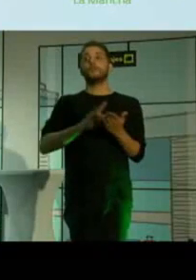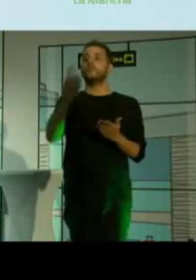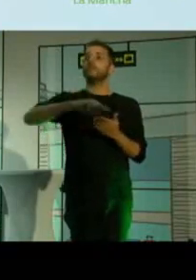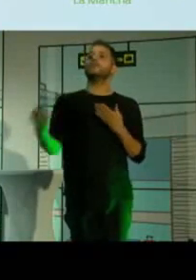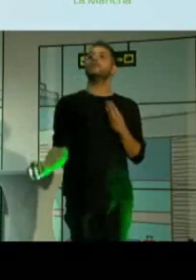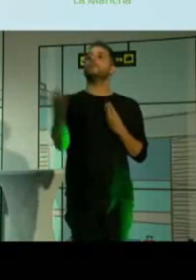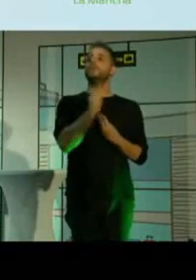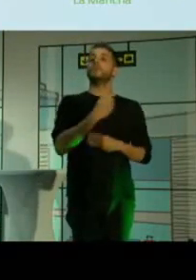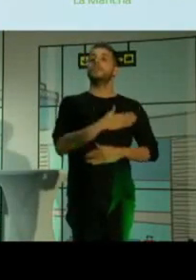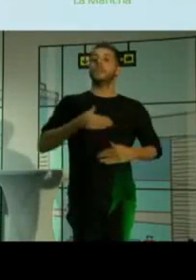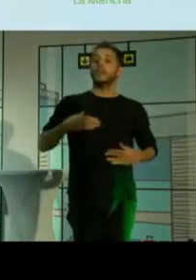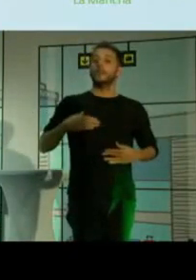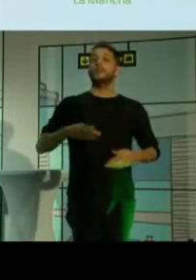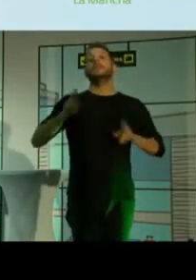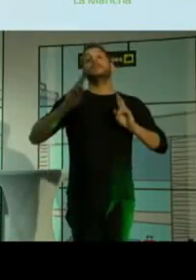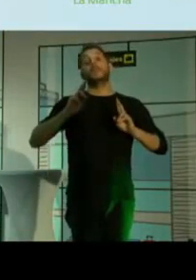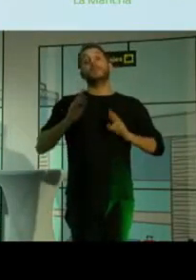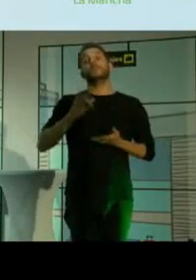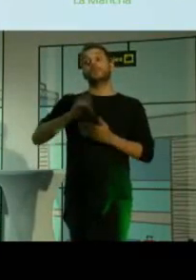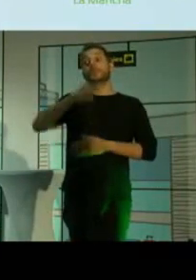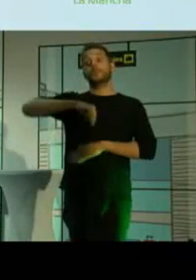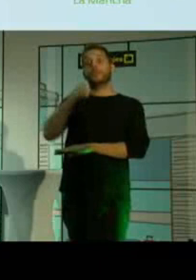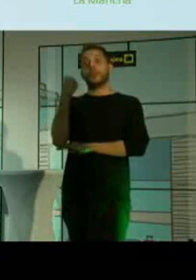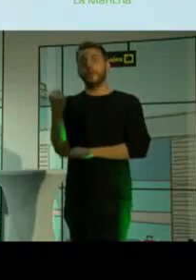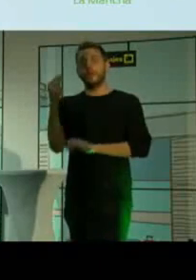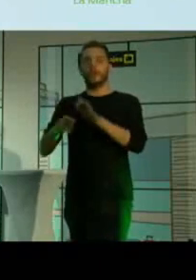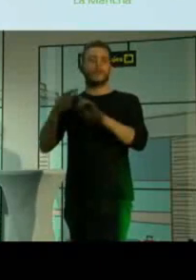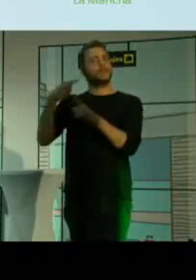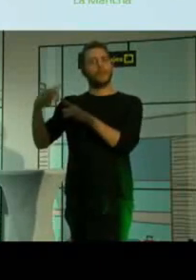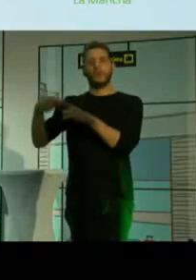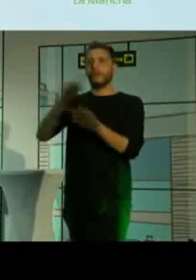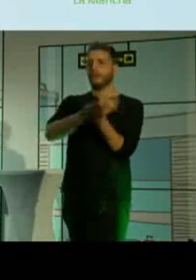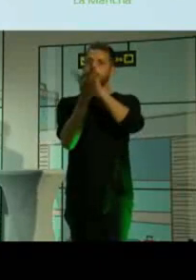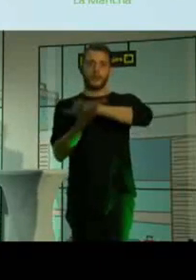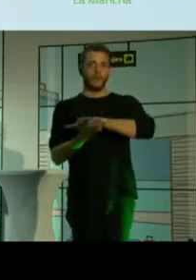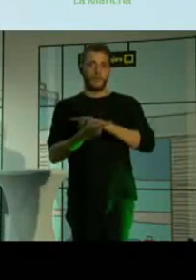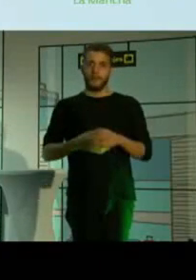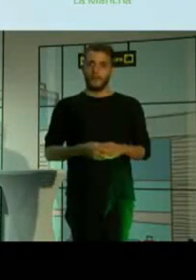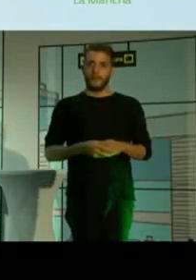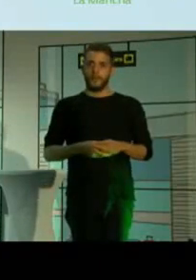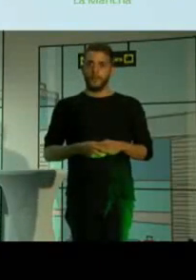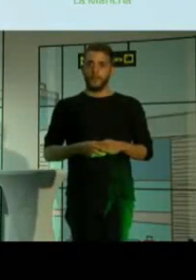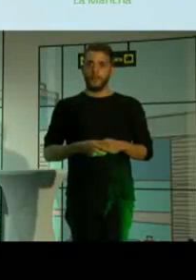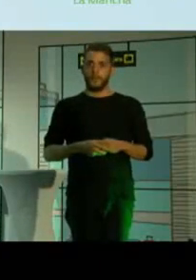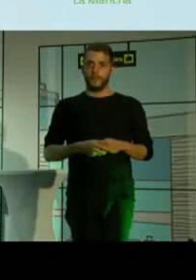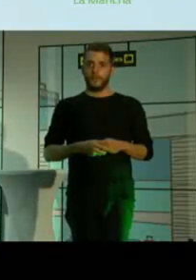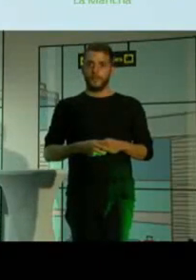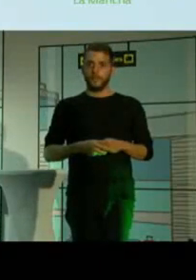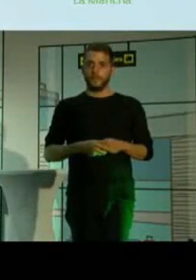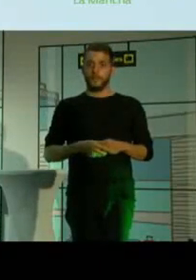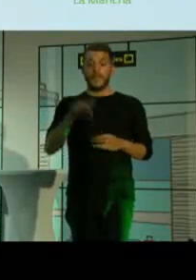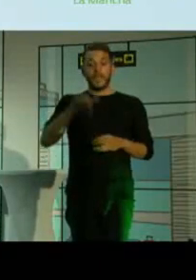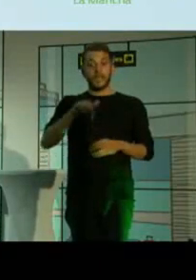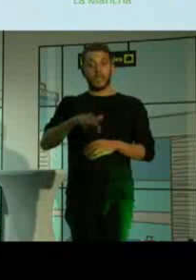y esperamos que contéis con nuestro apoyo para empezar a cambiar cosas que son inaplazables das aquí un nuevo